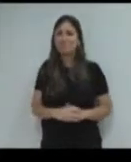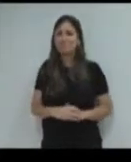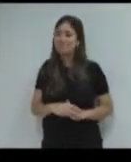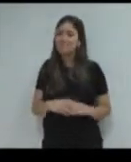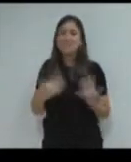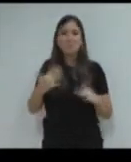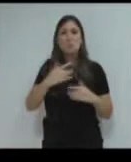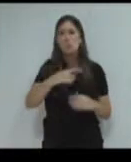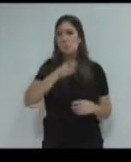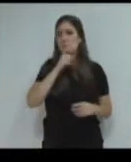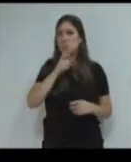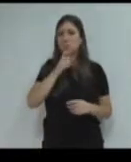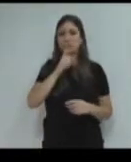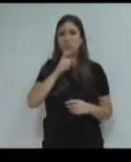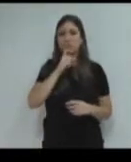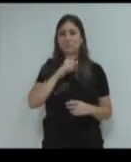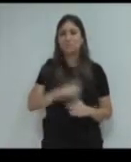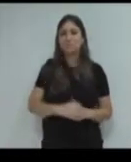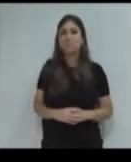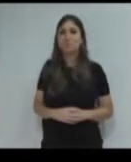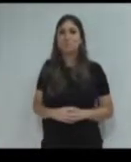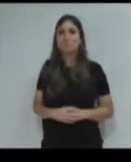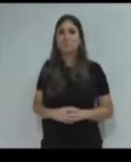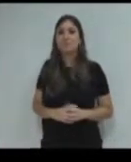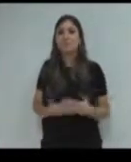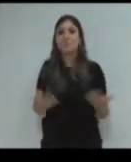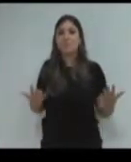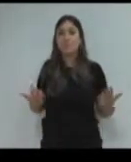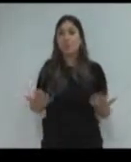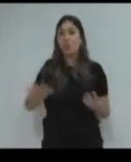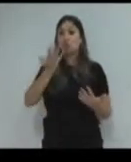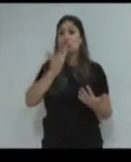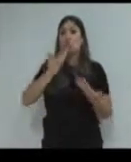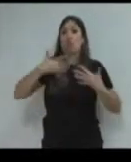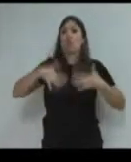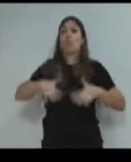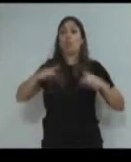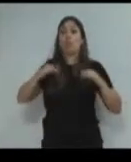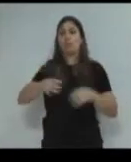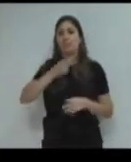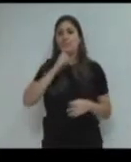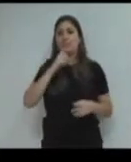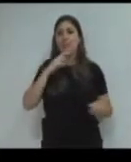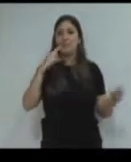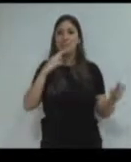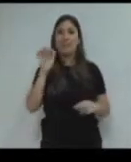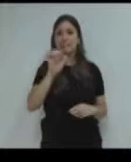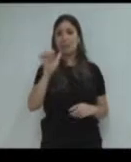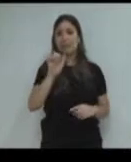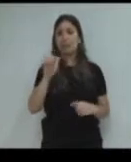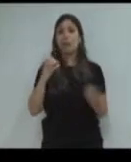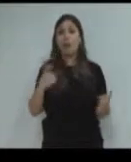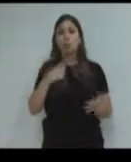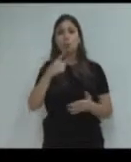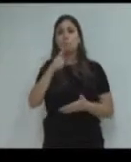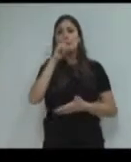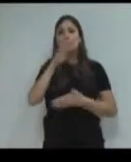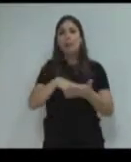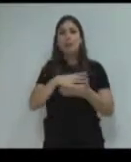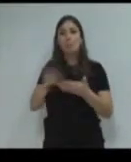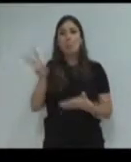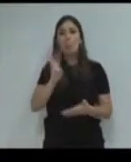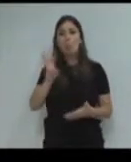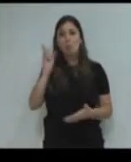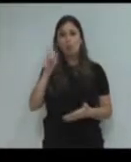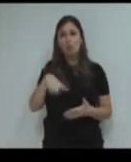muy complicado. Es adquirir el conocimiento. Claro, tú cuando vas a hacer una tabla en Word, hay